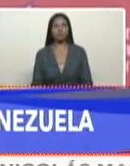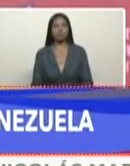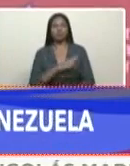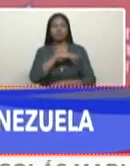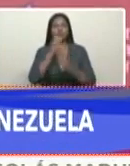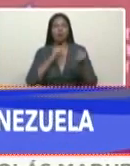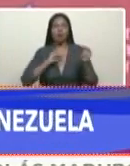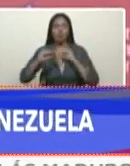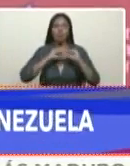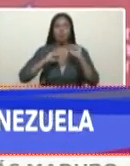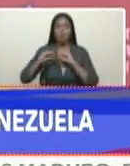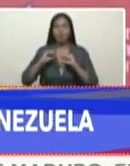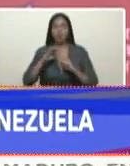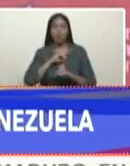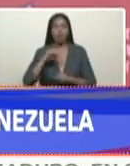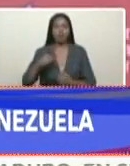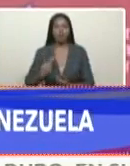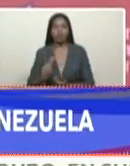poderoso movimiento